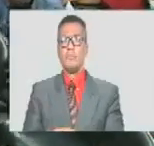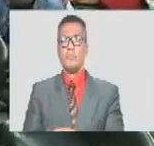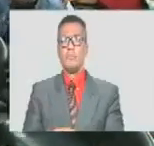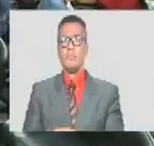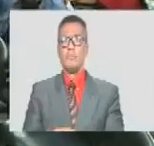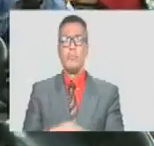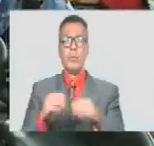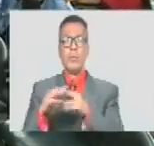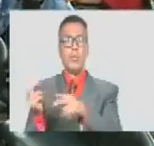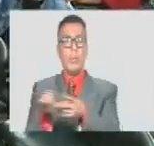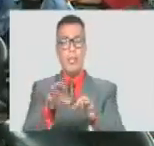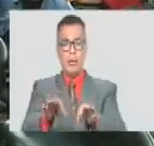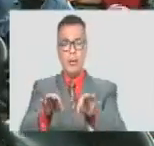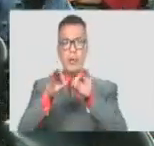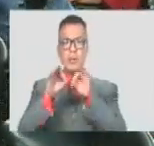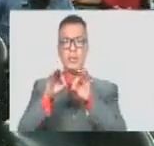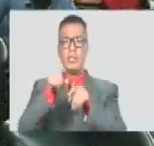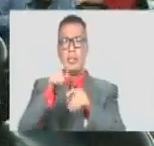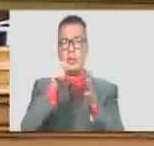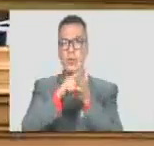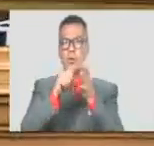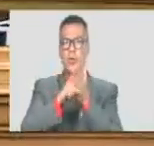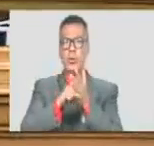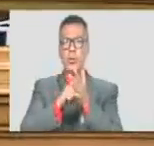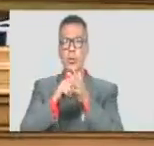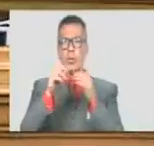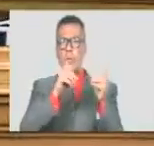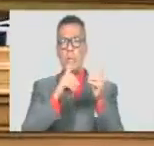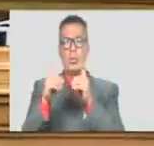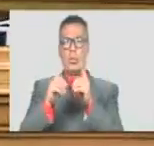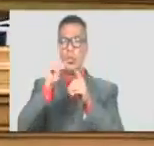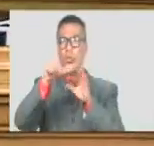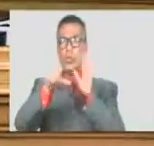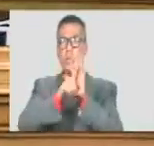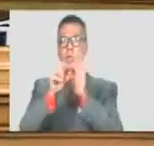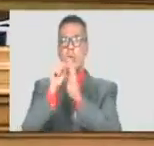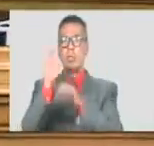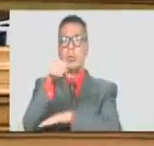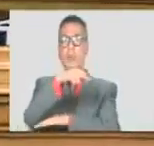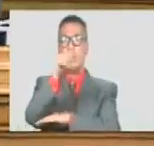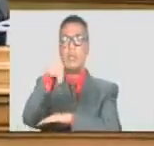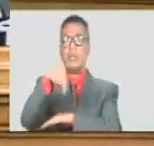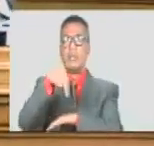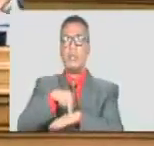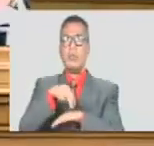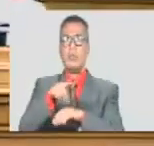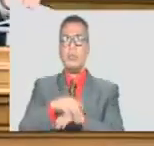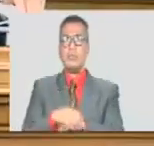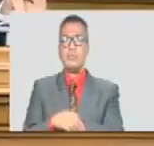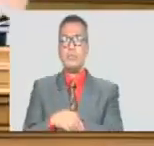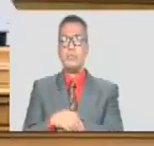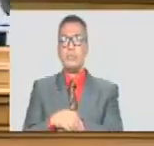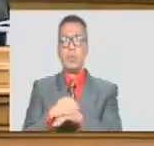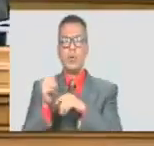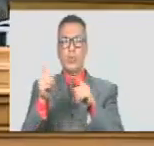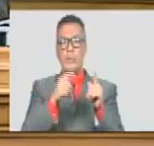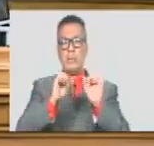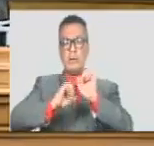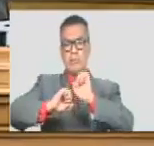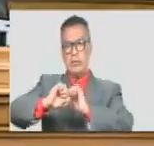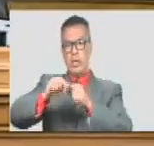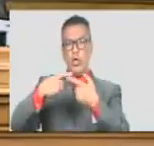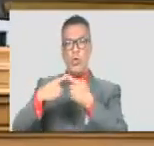Son nuestros invitados especiales en este punto de discusión de una ley de la Asamblea Nacional para combatir cualquier